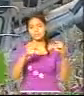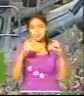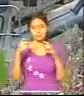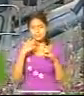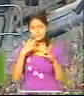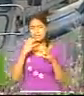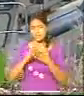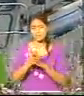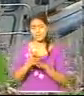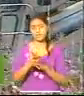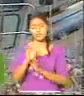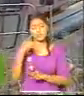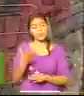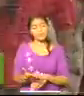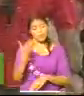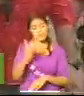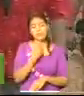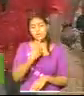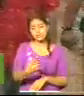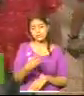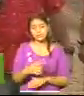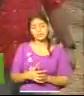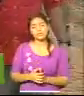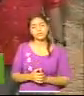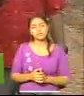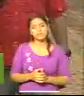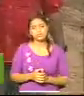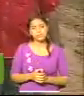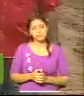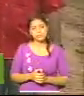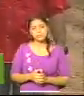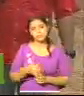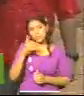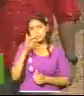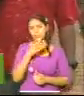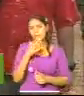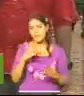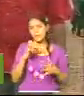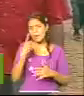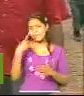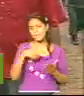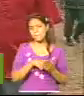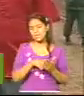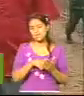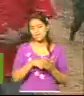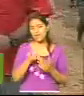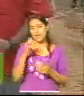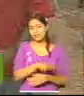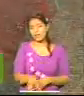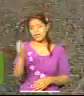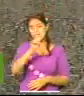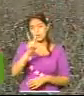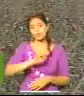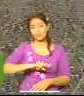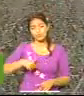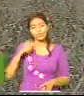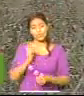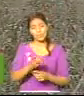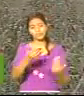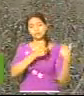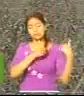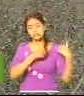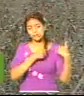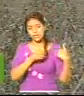está en extinción, ministro. Es importante destacar que esa raza, no contamos con más de 1.000 ejemplares a nivel nacional y tenemos la digna tarea